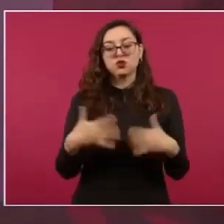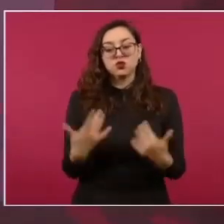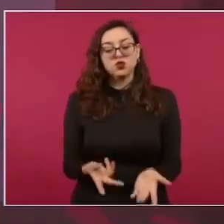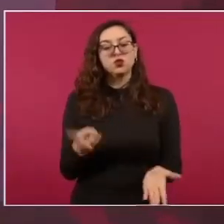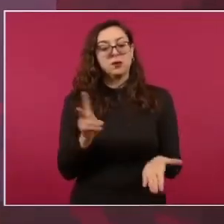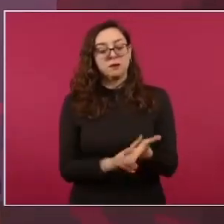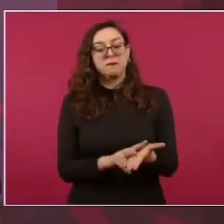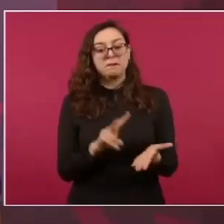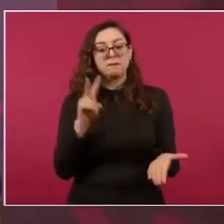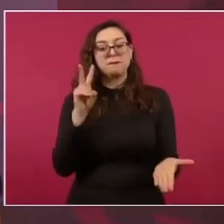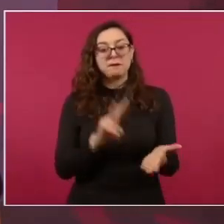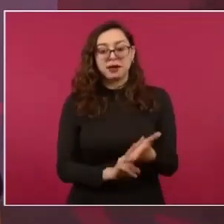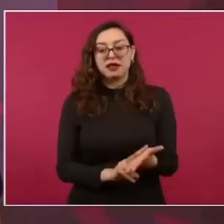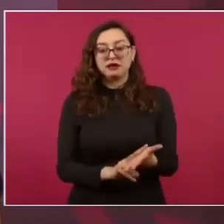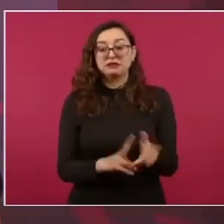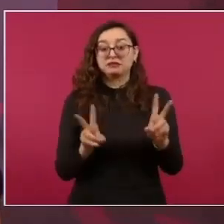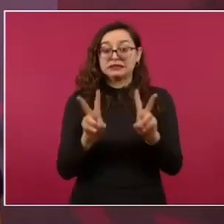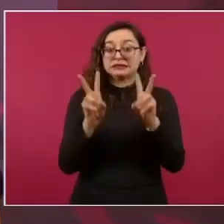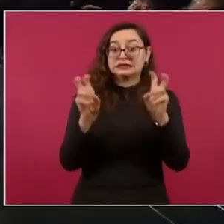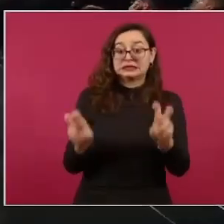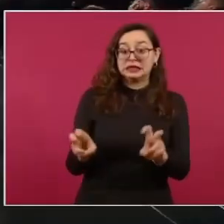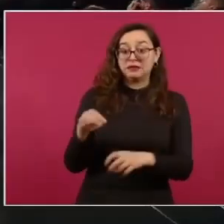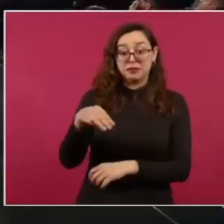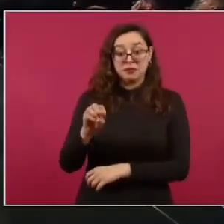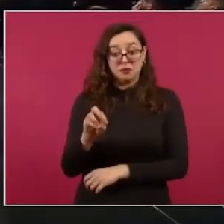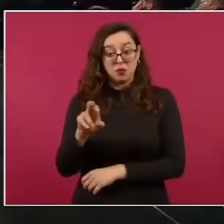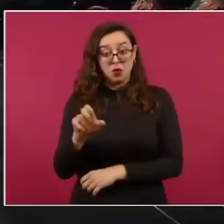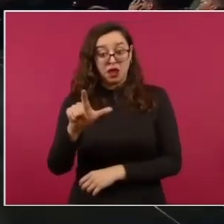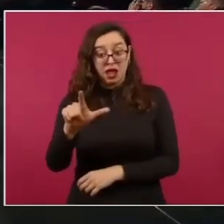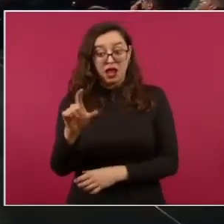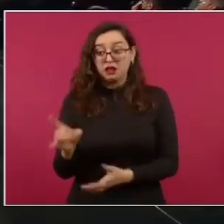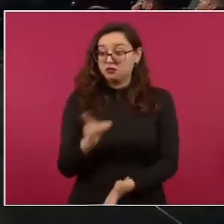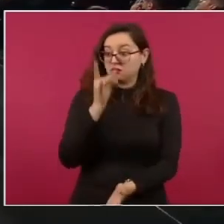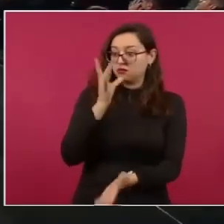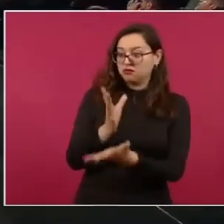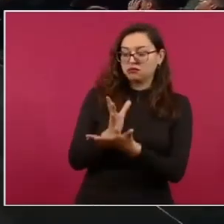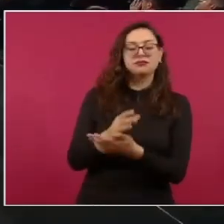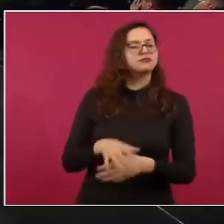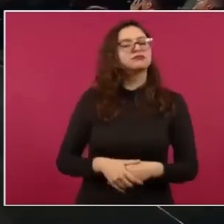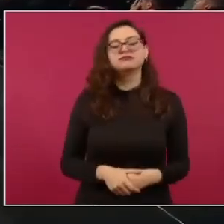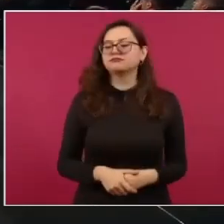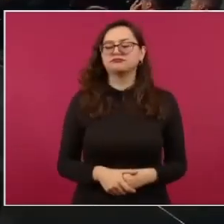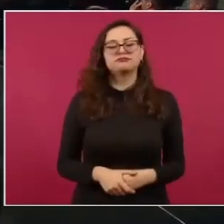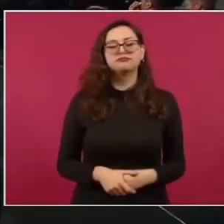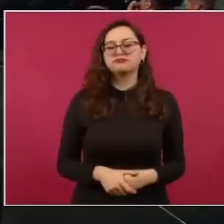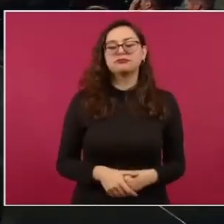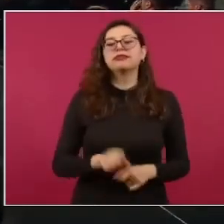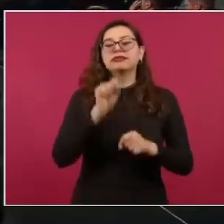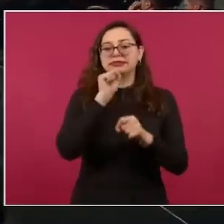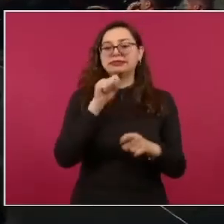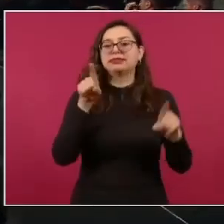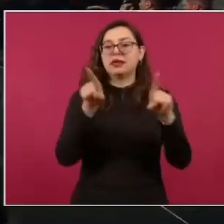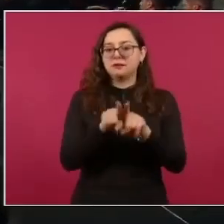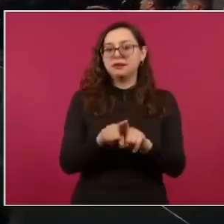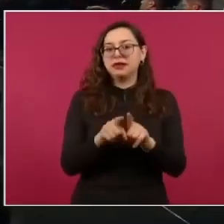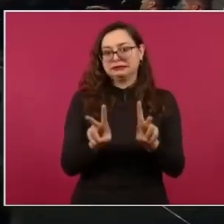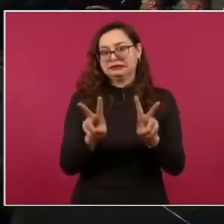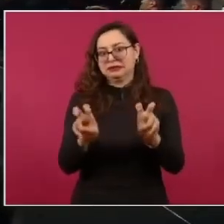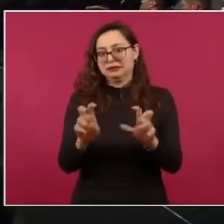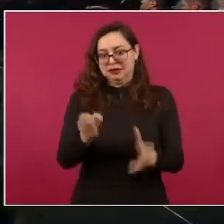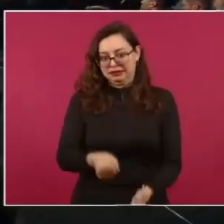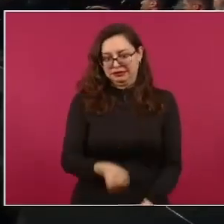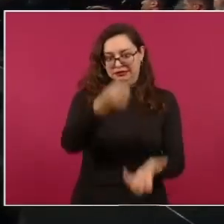moral. Si no hay corrupción, el presupuesto público, que es dinero del pueblo,